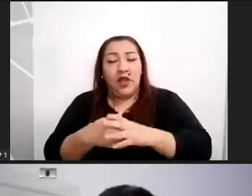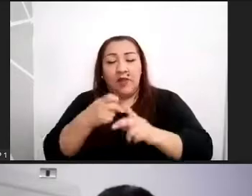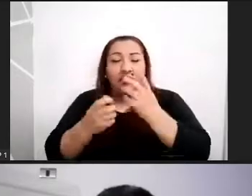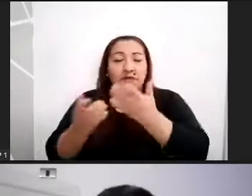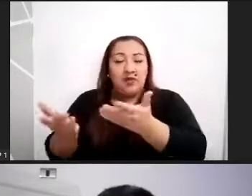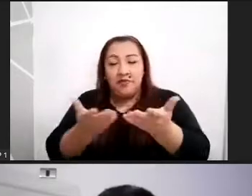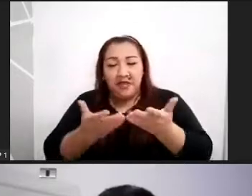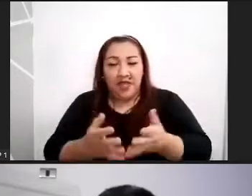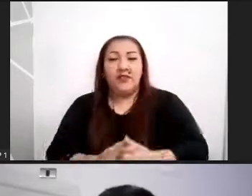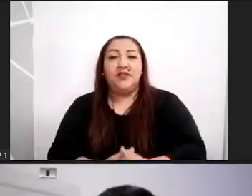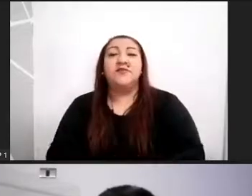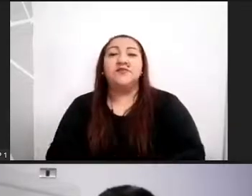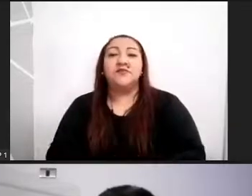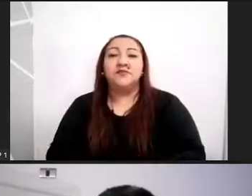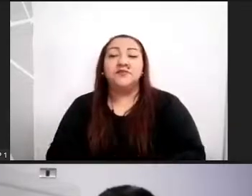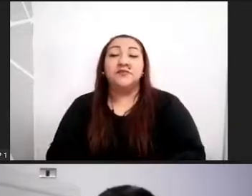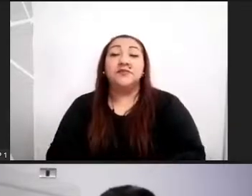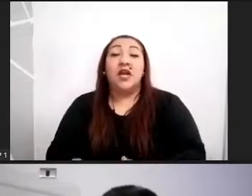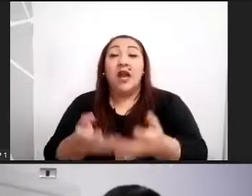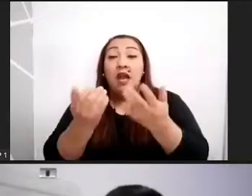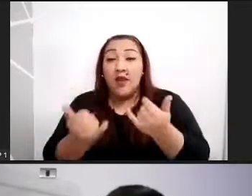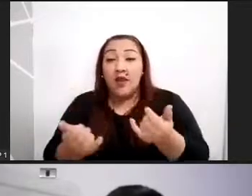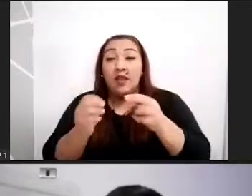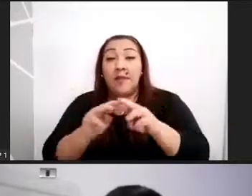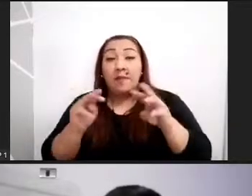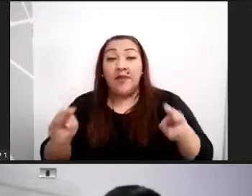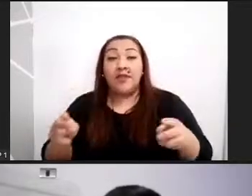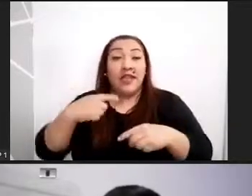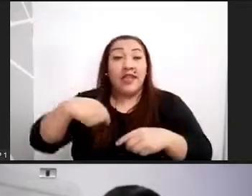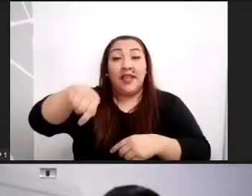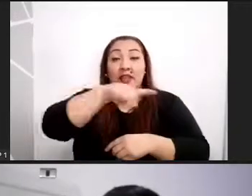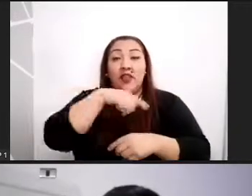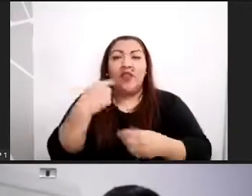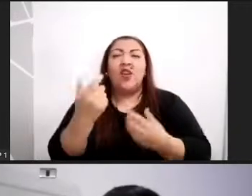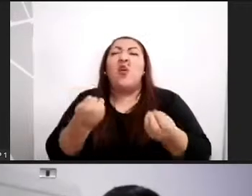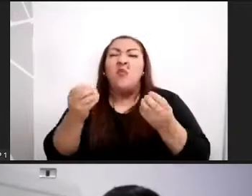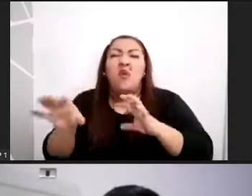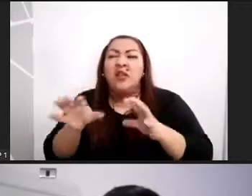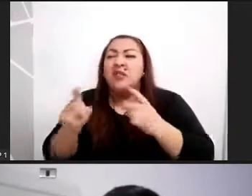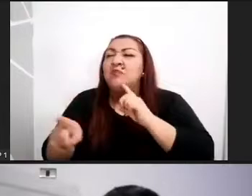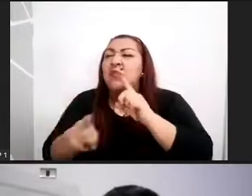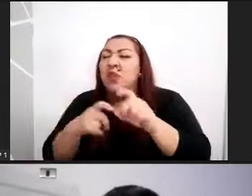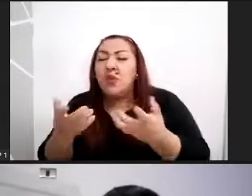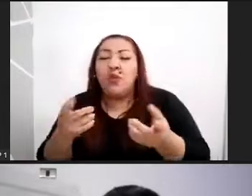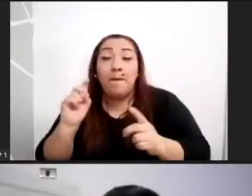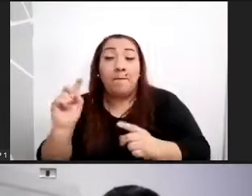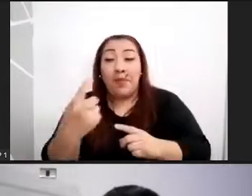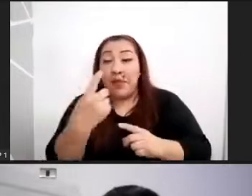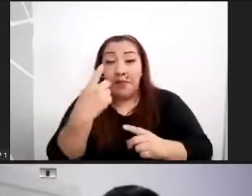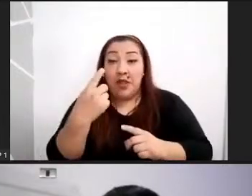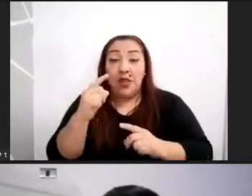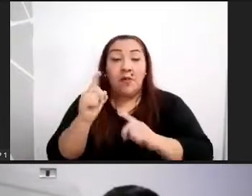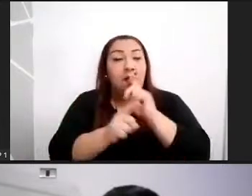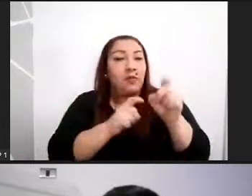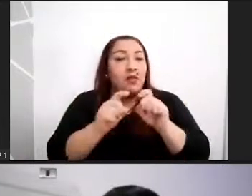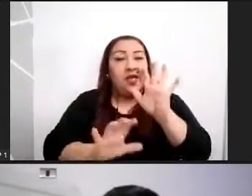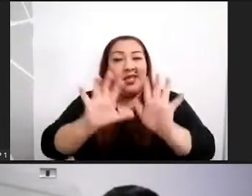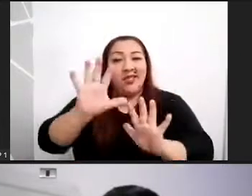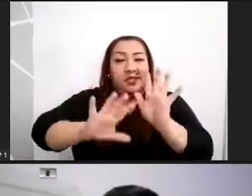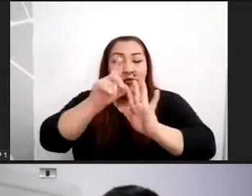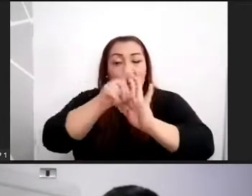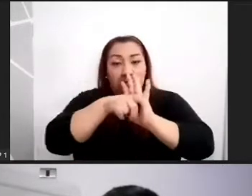invitados. La mecánica de la mesa redonda es muy sencilla. Consiste en una primera ronda de 15 minutos